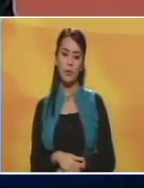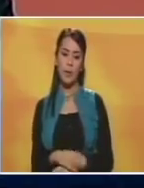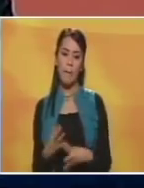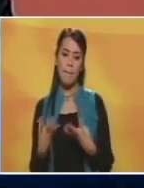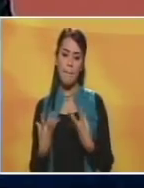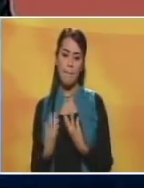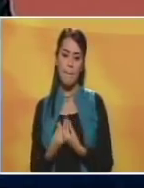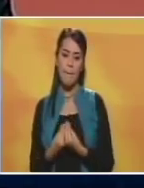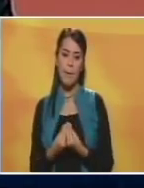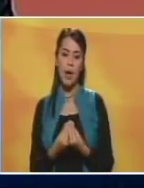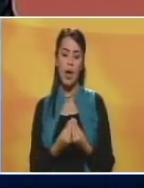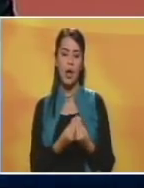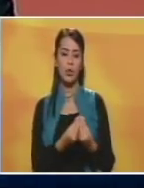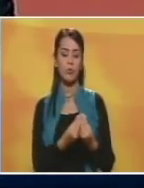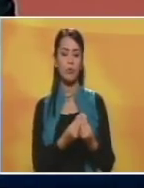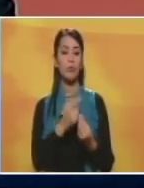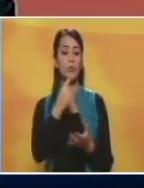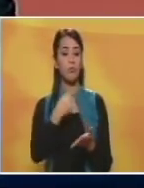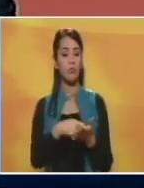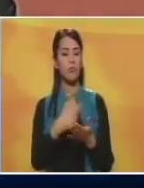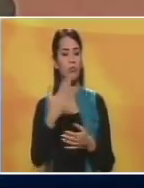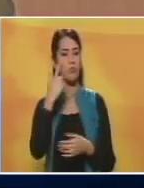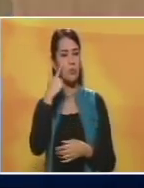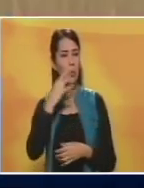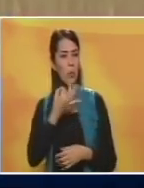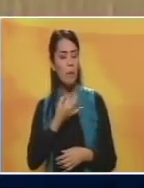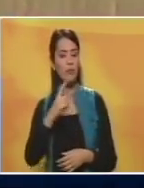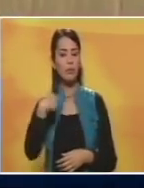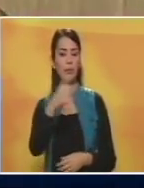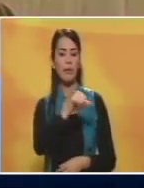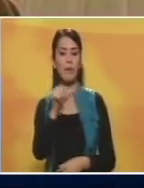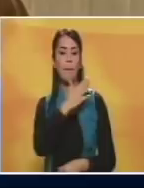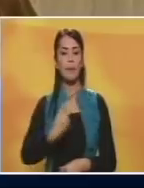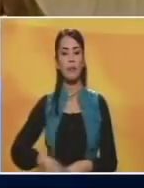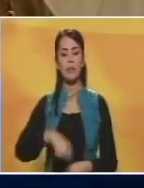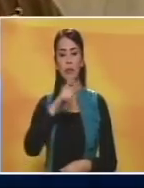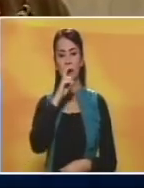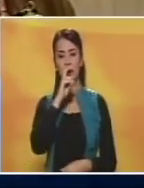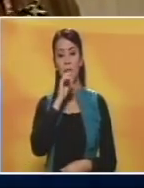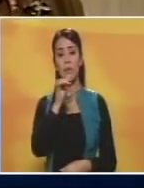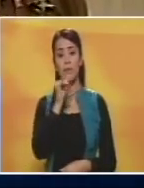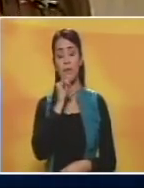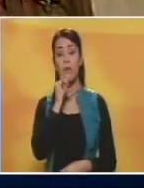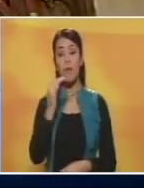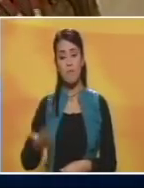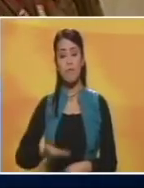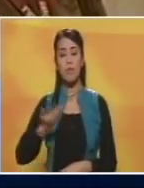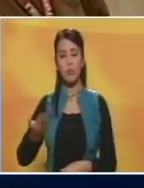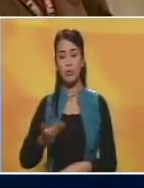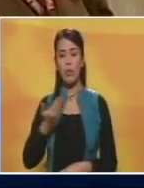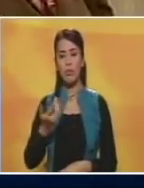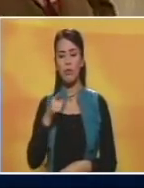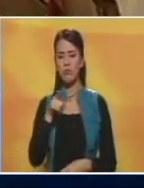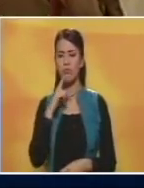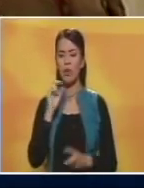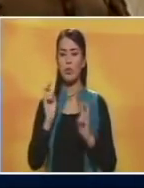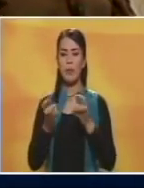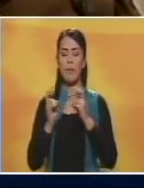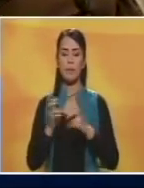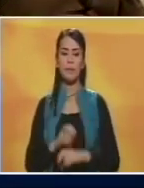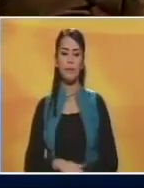acompañar con financiamiento. Seguramente la semana que viene el presidente de la República hará importantes anuncios respecto a este